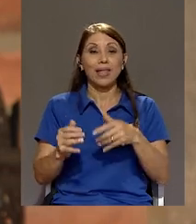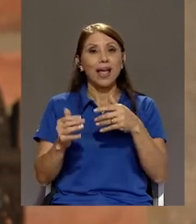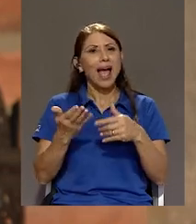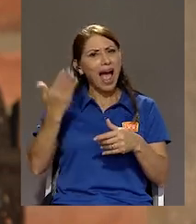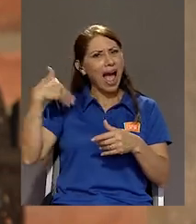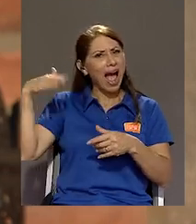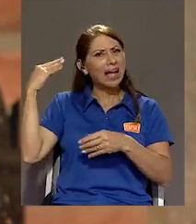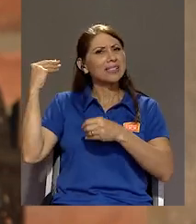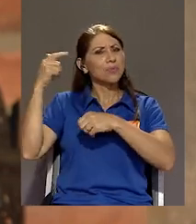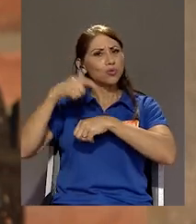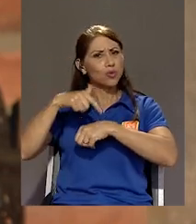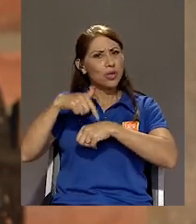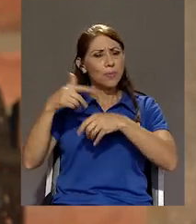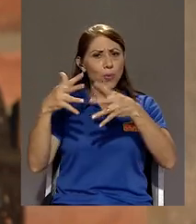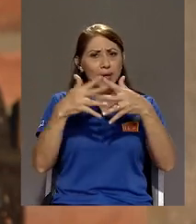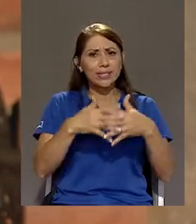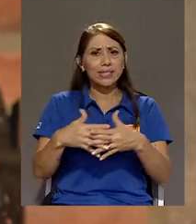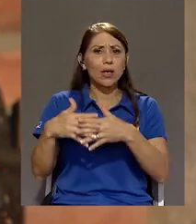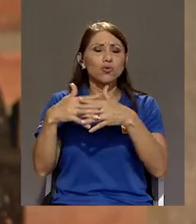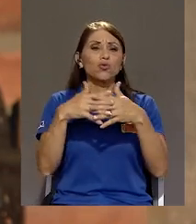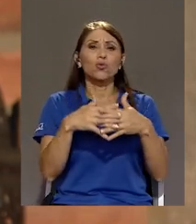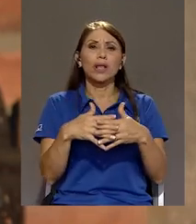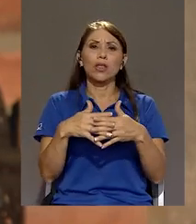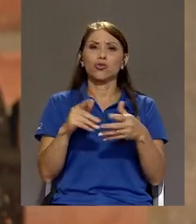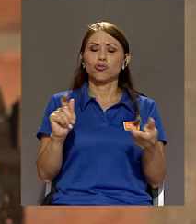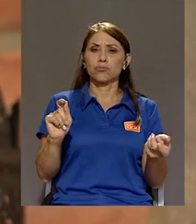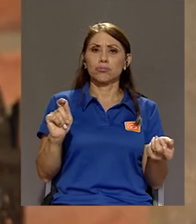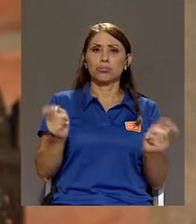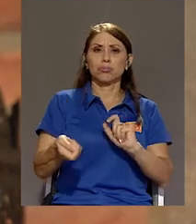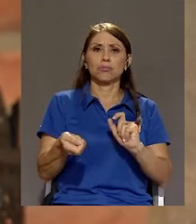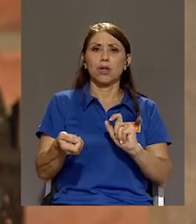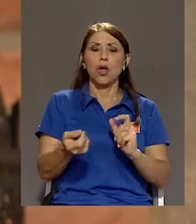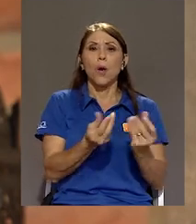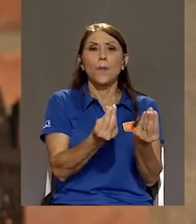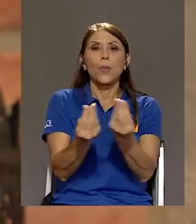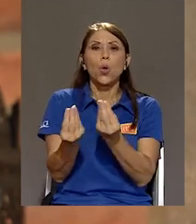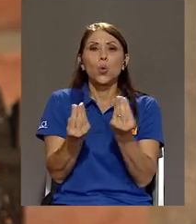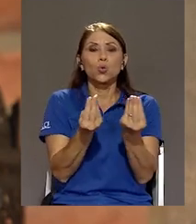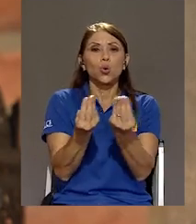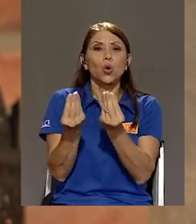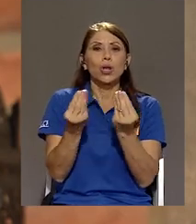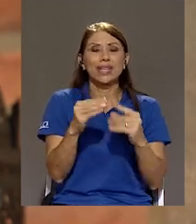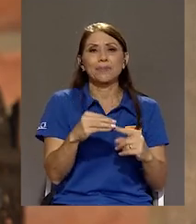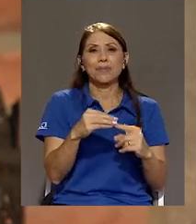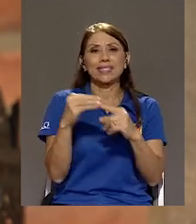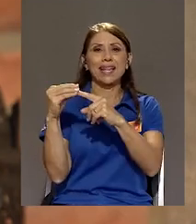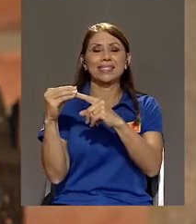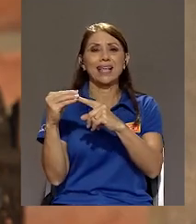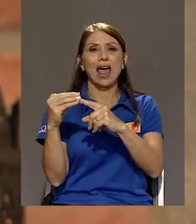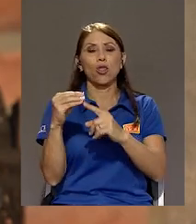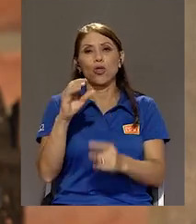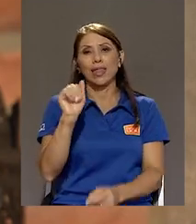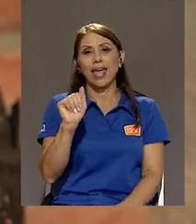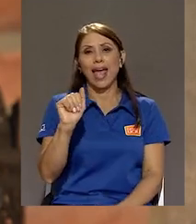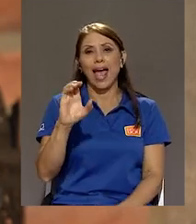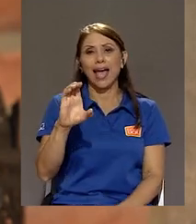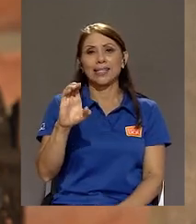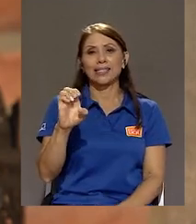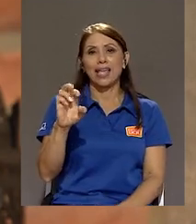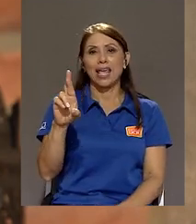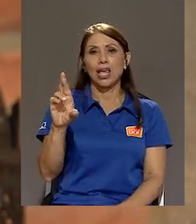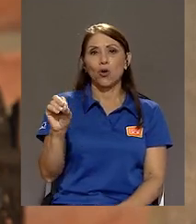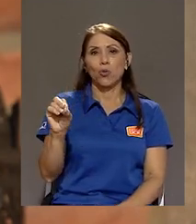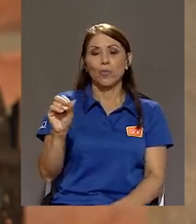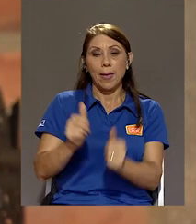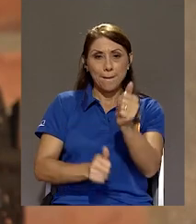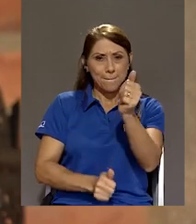hacía tiempo que se había convertido en un productor especializado de acero, porque la gran mayoría